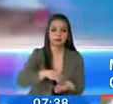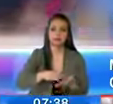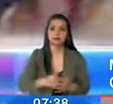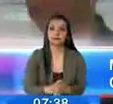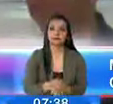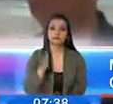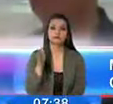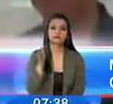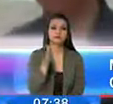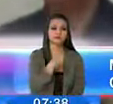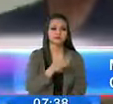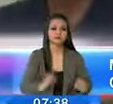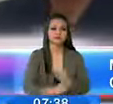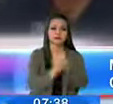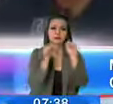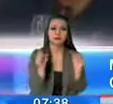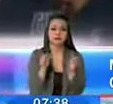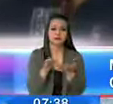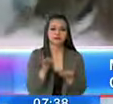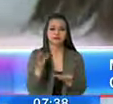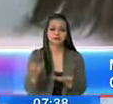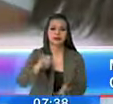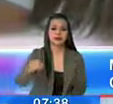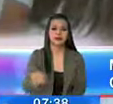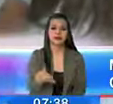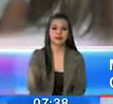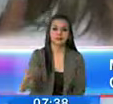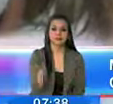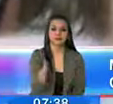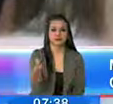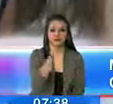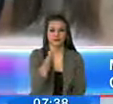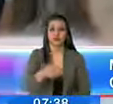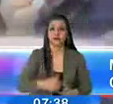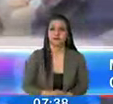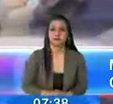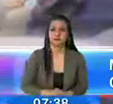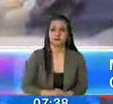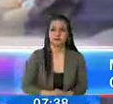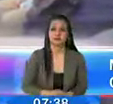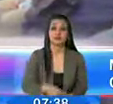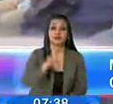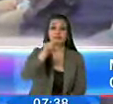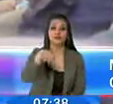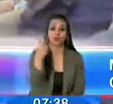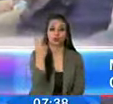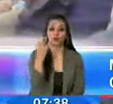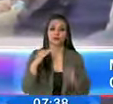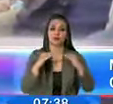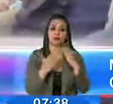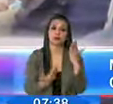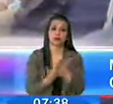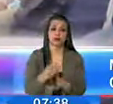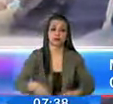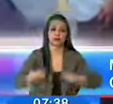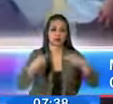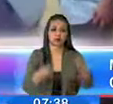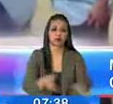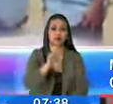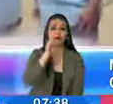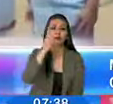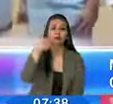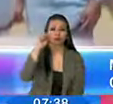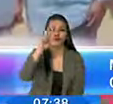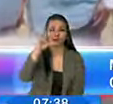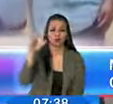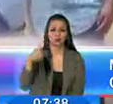recorrido empezó en horas de la mañana en el cantón Jaramillo, en esta provincia, para entregar 112 viviendas por $1.300.000. Esto es